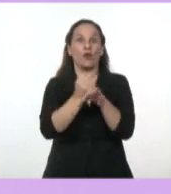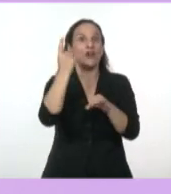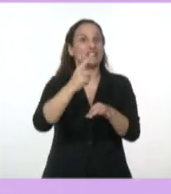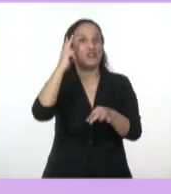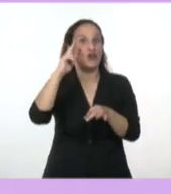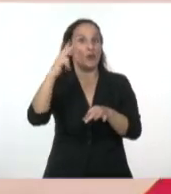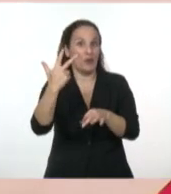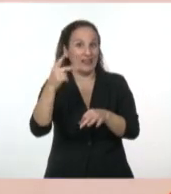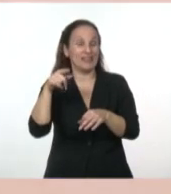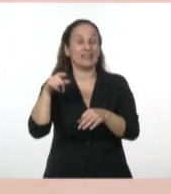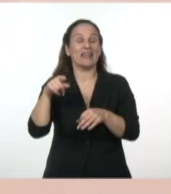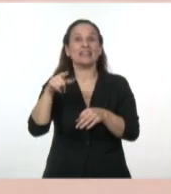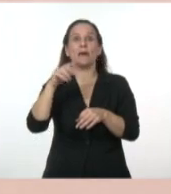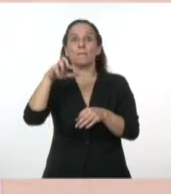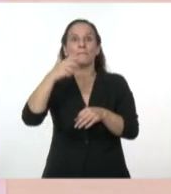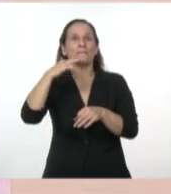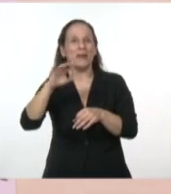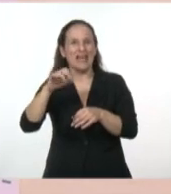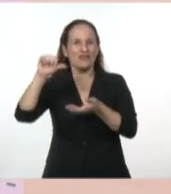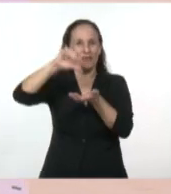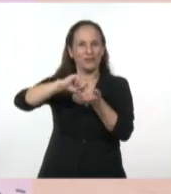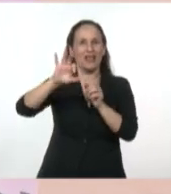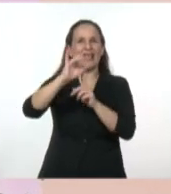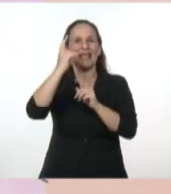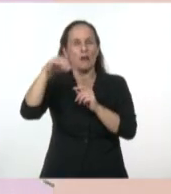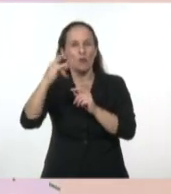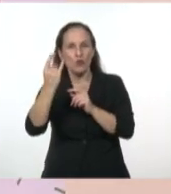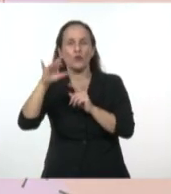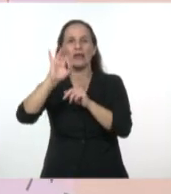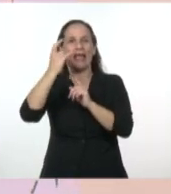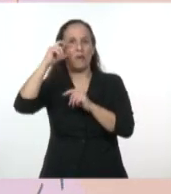193 Juan José Paso de la localidad de Quemú. En